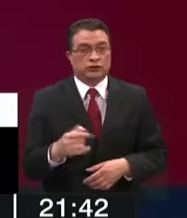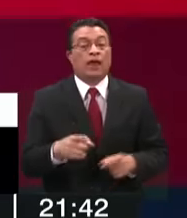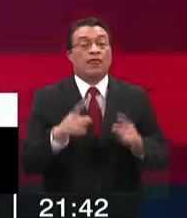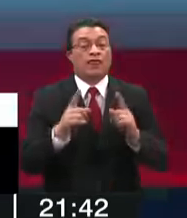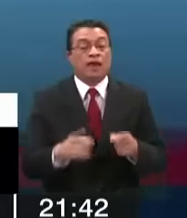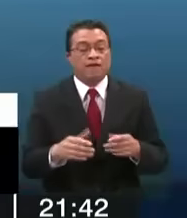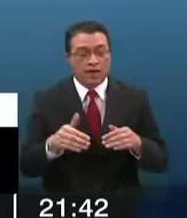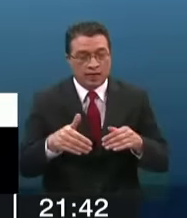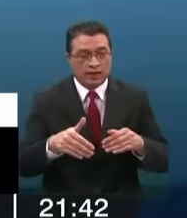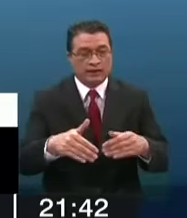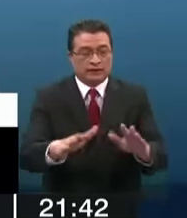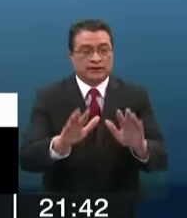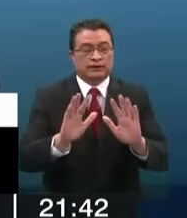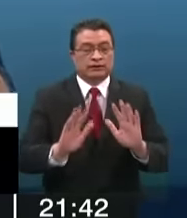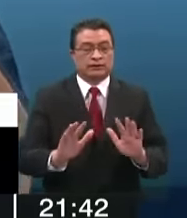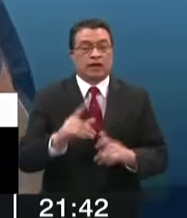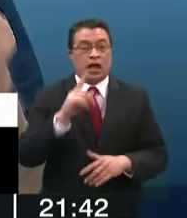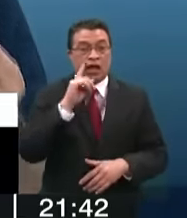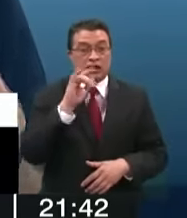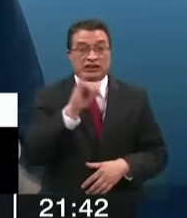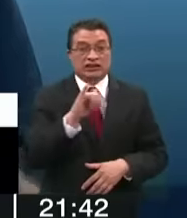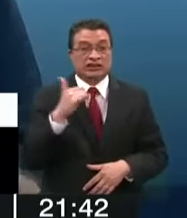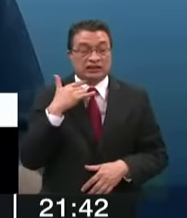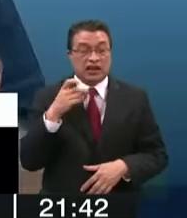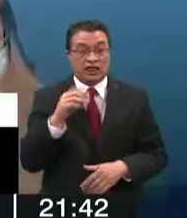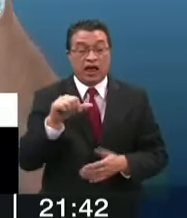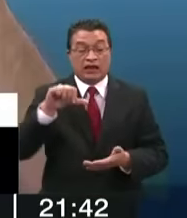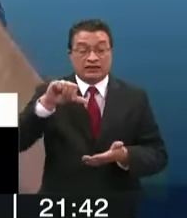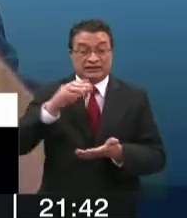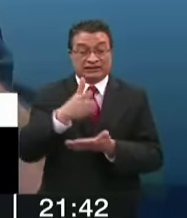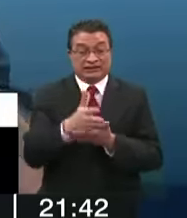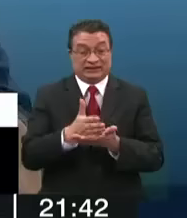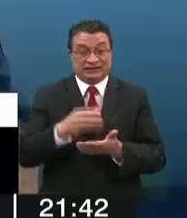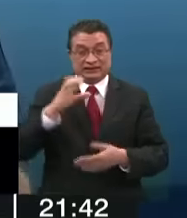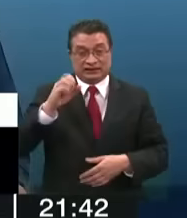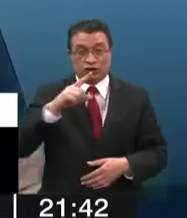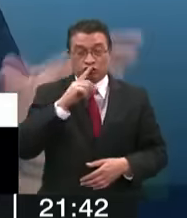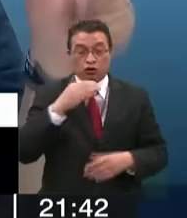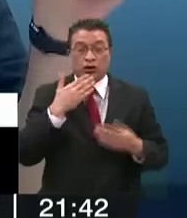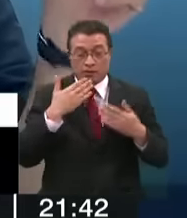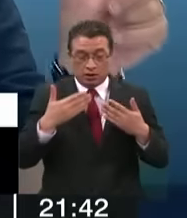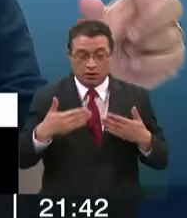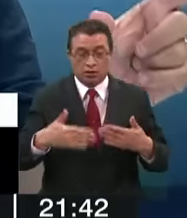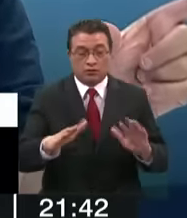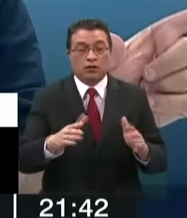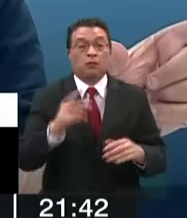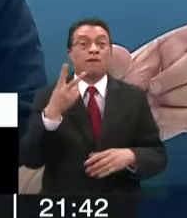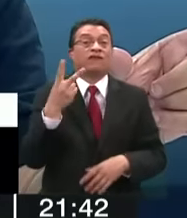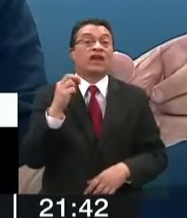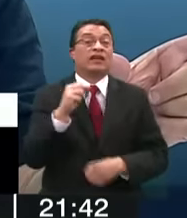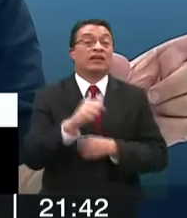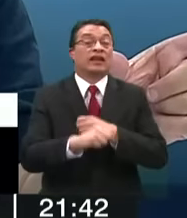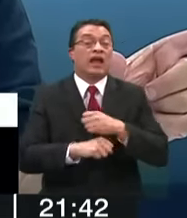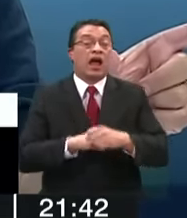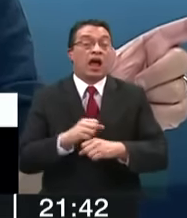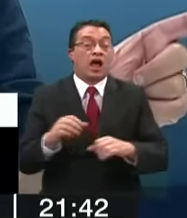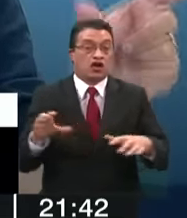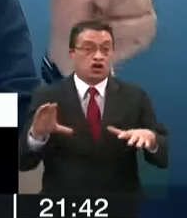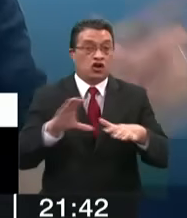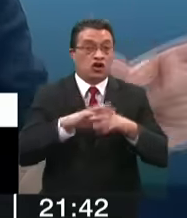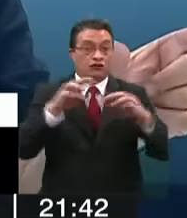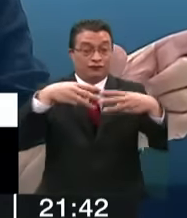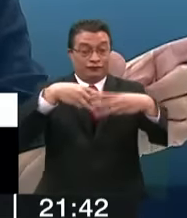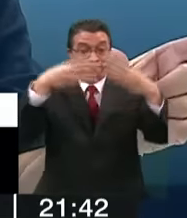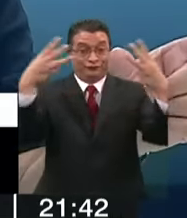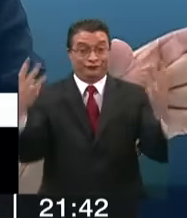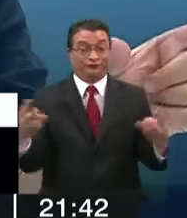ceder la izquierda. El centro también tiene que ceder. Pero lo relevante es que para los 20 años de la Concertación, que